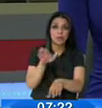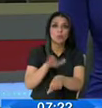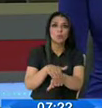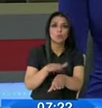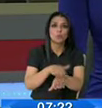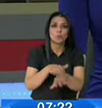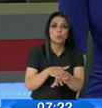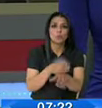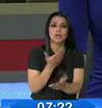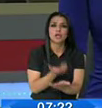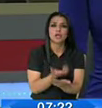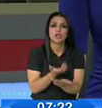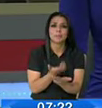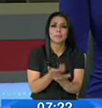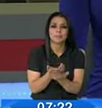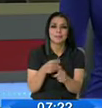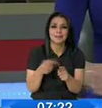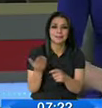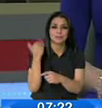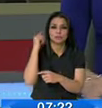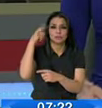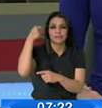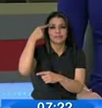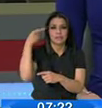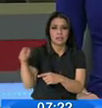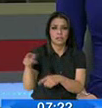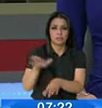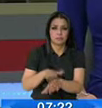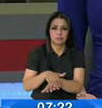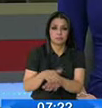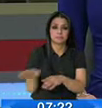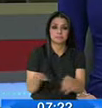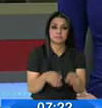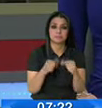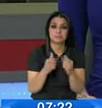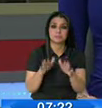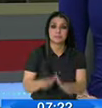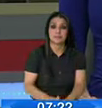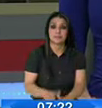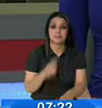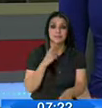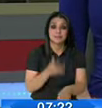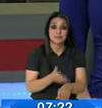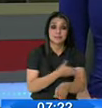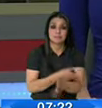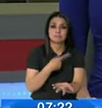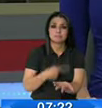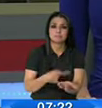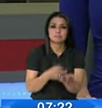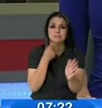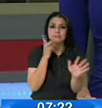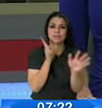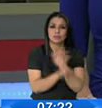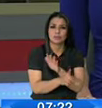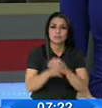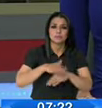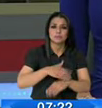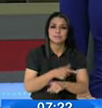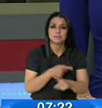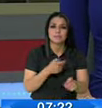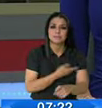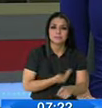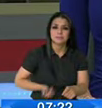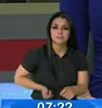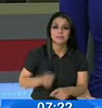del manejo económico del anterior gobierno. Además, la bancada oficialista bloqueó un pedido que buscaba analizar la denuncia presentada por el expresidente